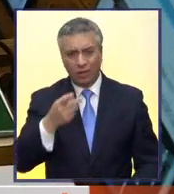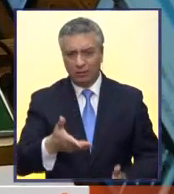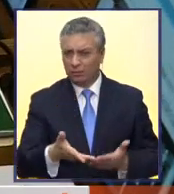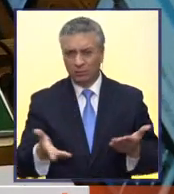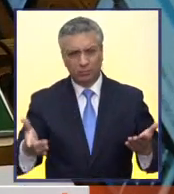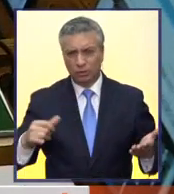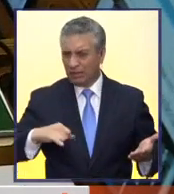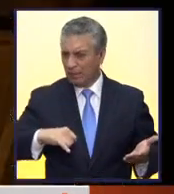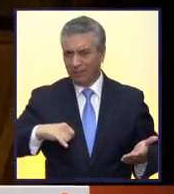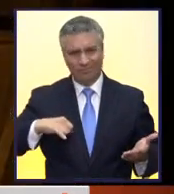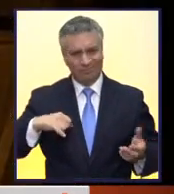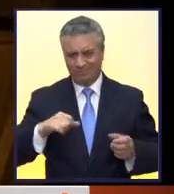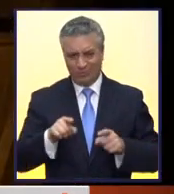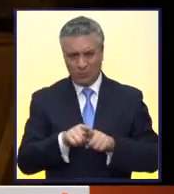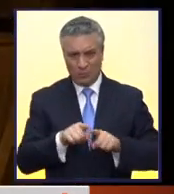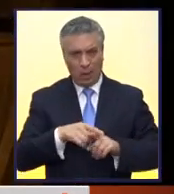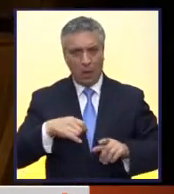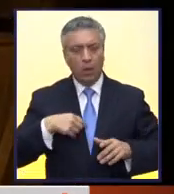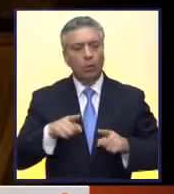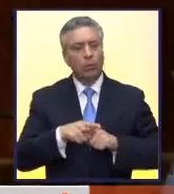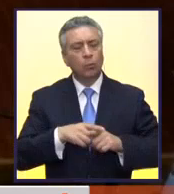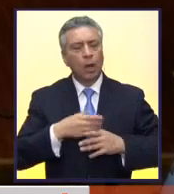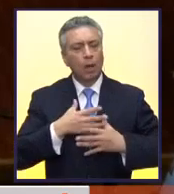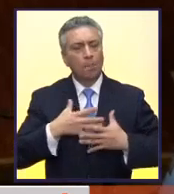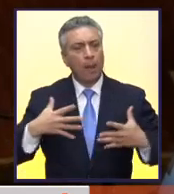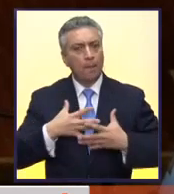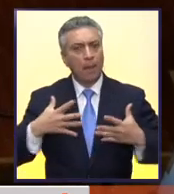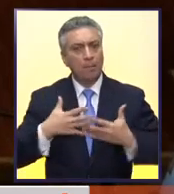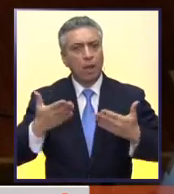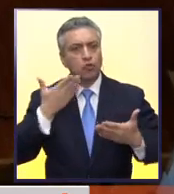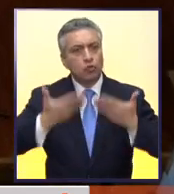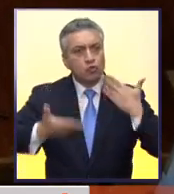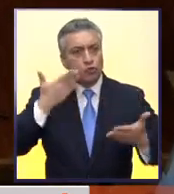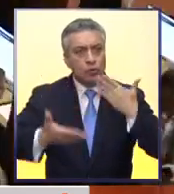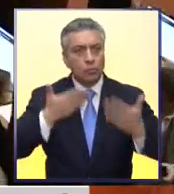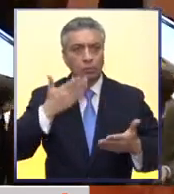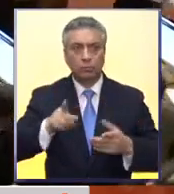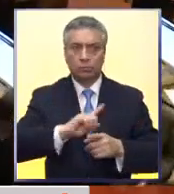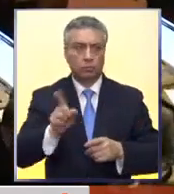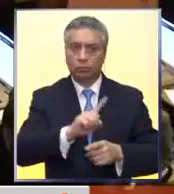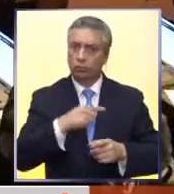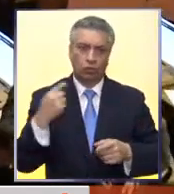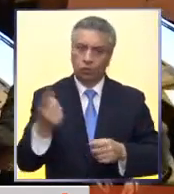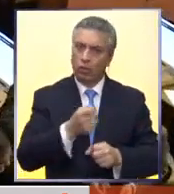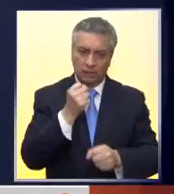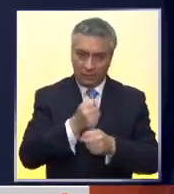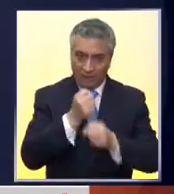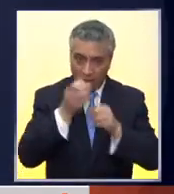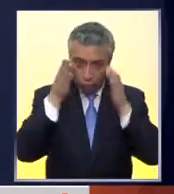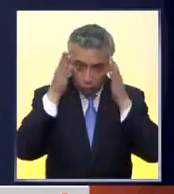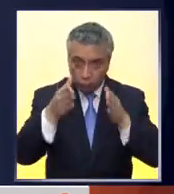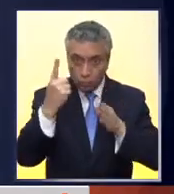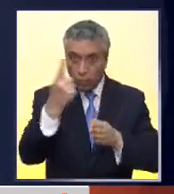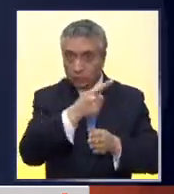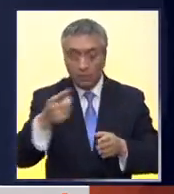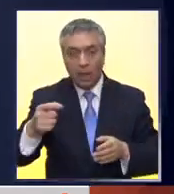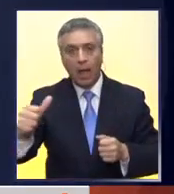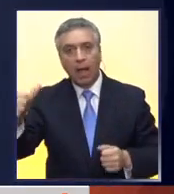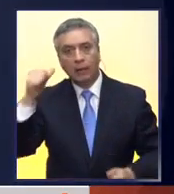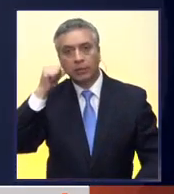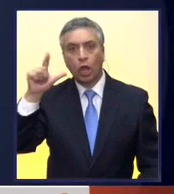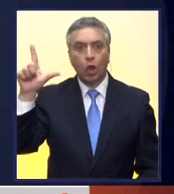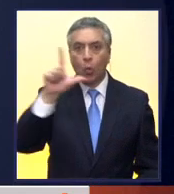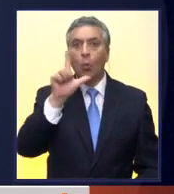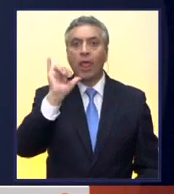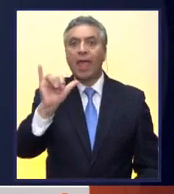privilegio injustificado. Es que la Cámara Baja decidió concentrar todo su trabajo de esta semana entre ayer lunes y hoy